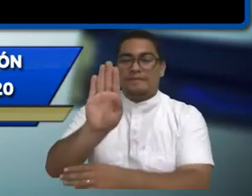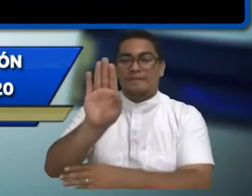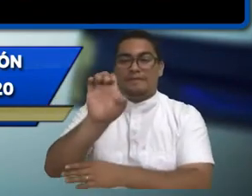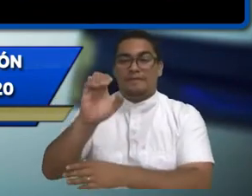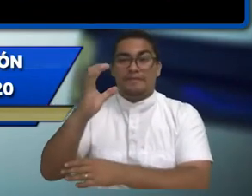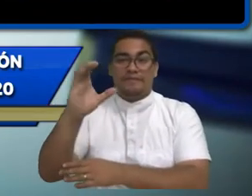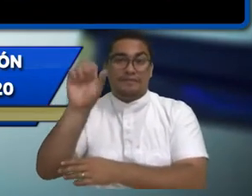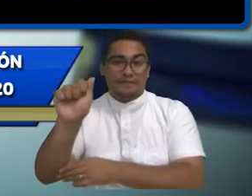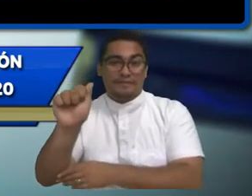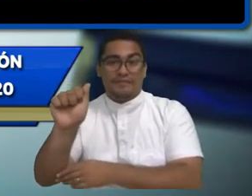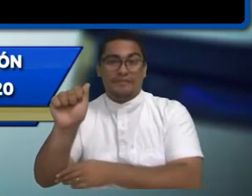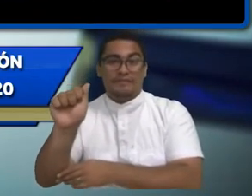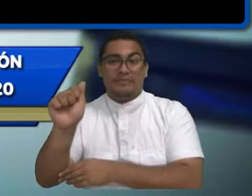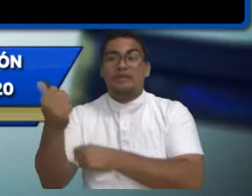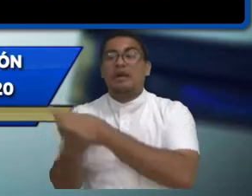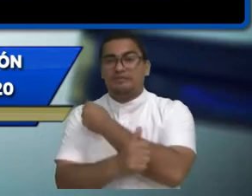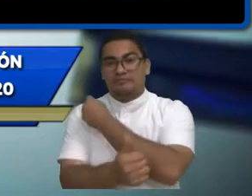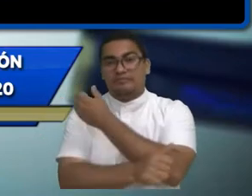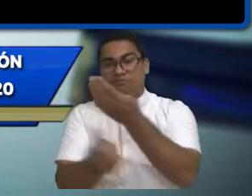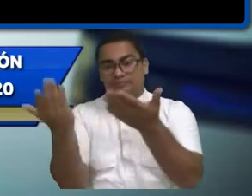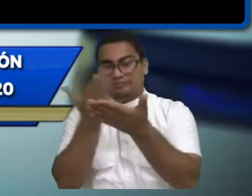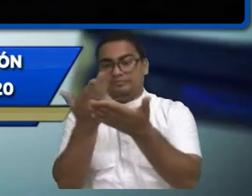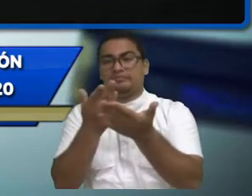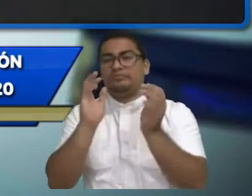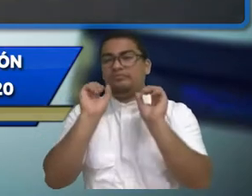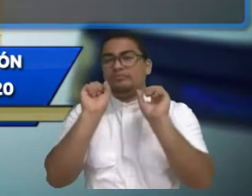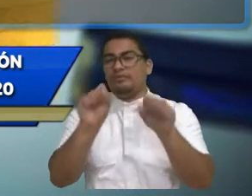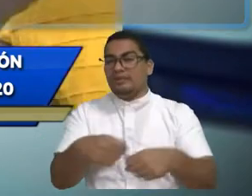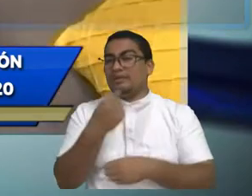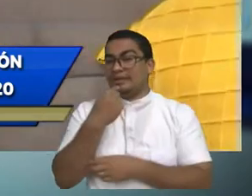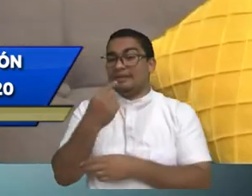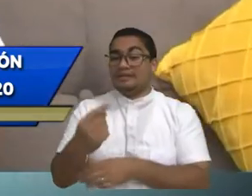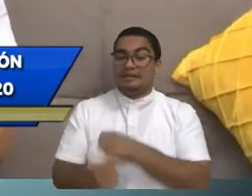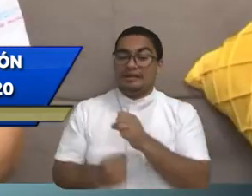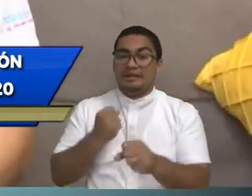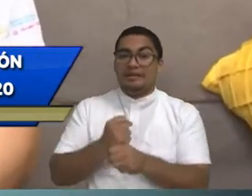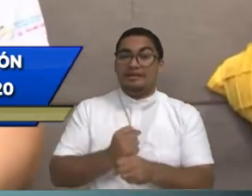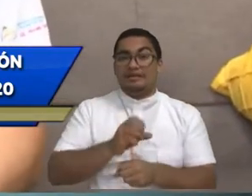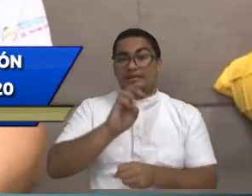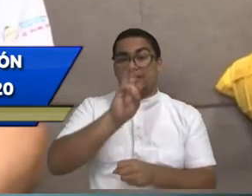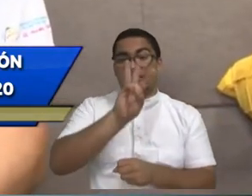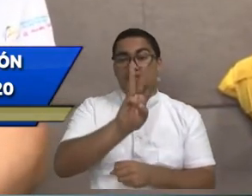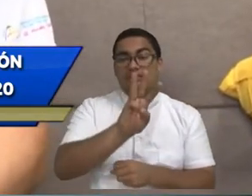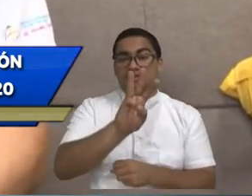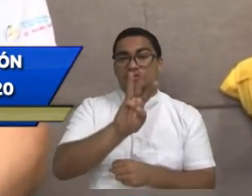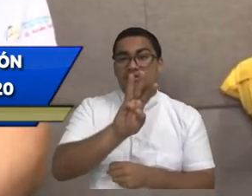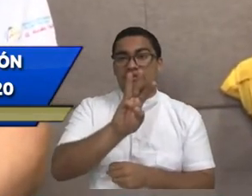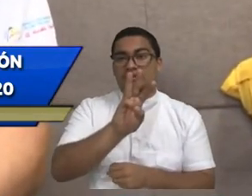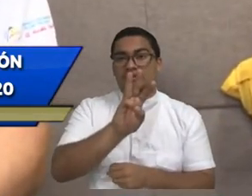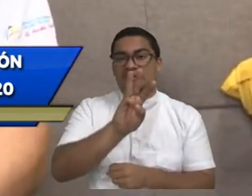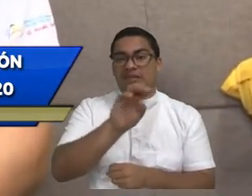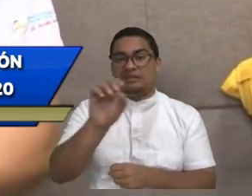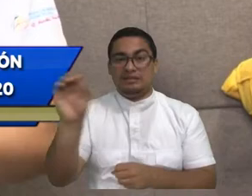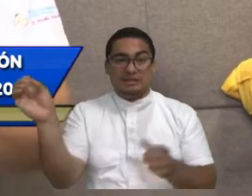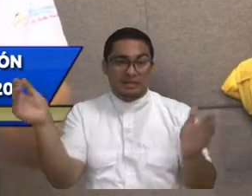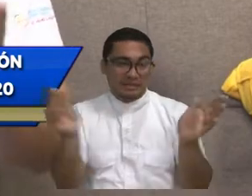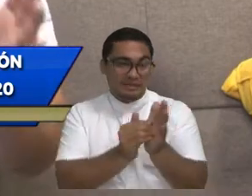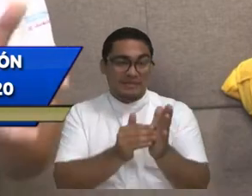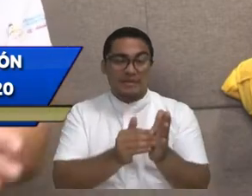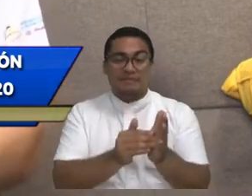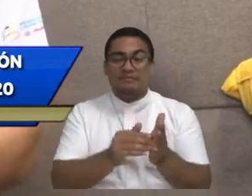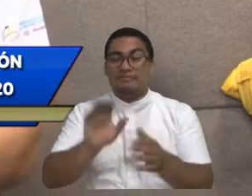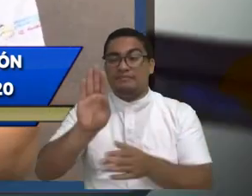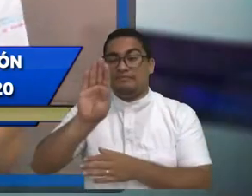una beca para el protagonista entonces podemos hablar que en este año estamos con 310 mil becas para la familia nicaragüense en